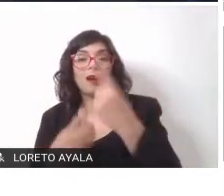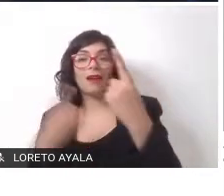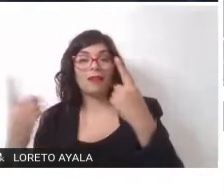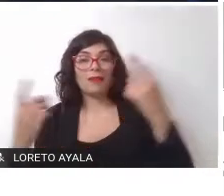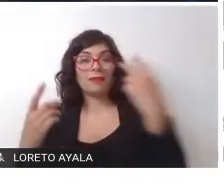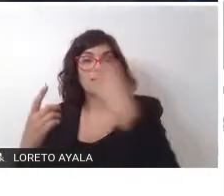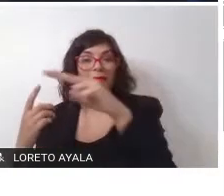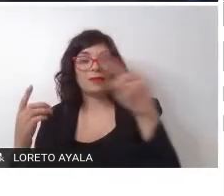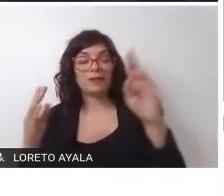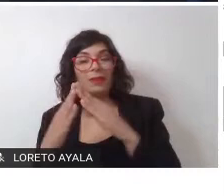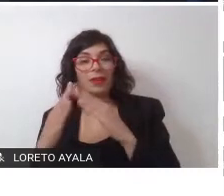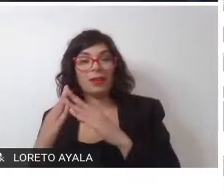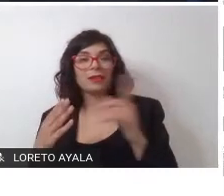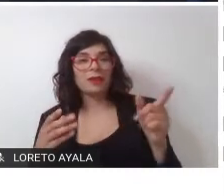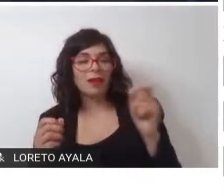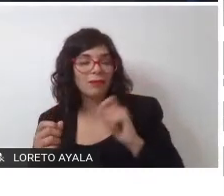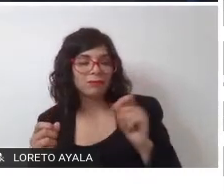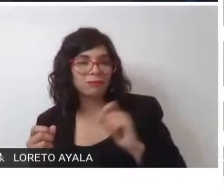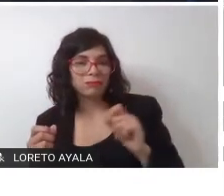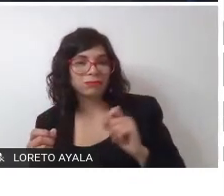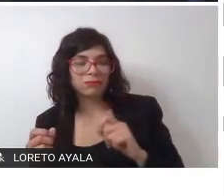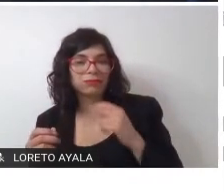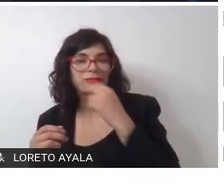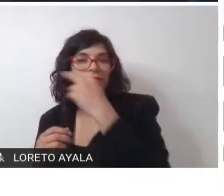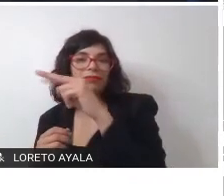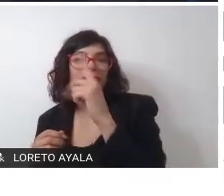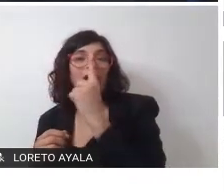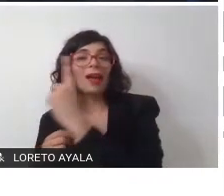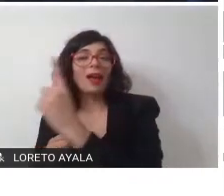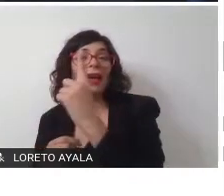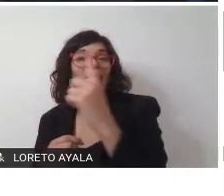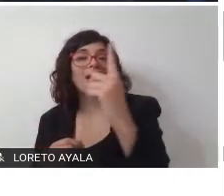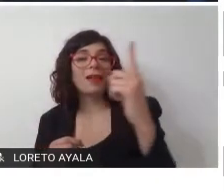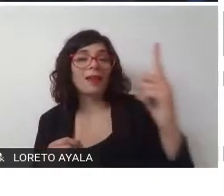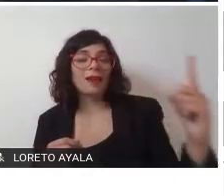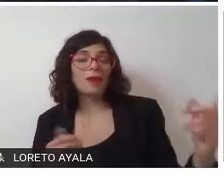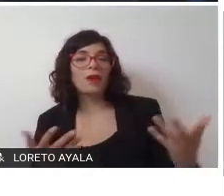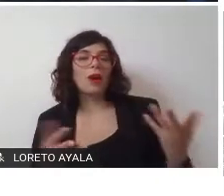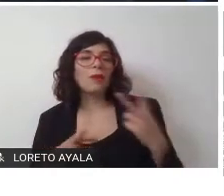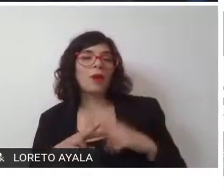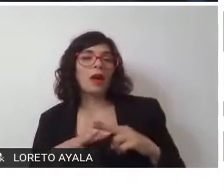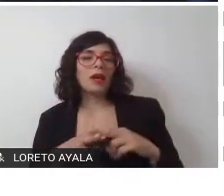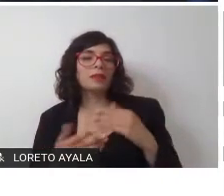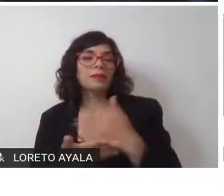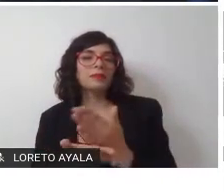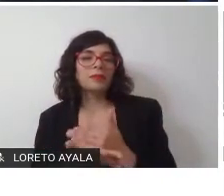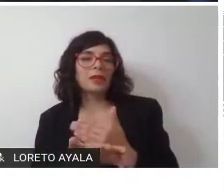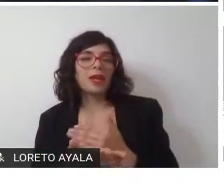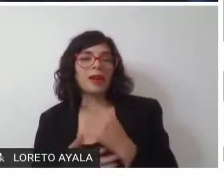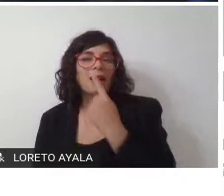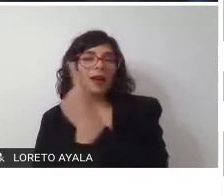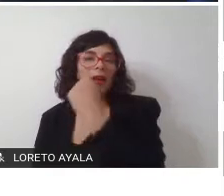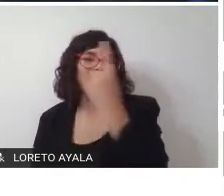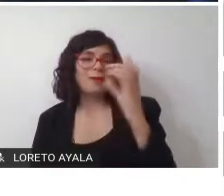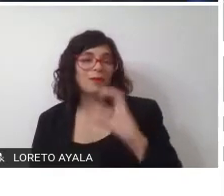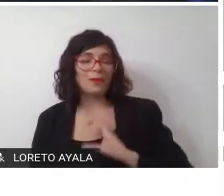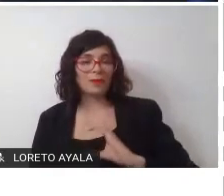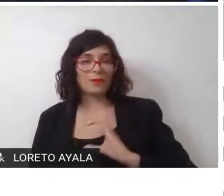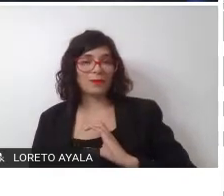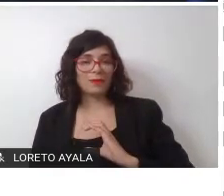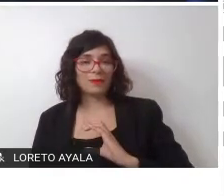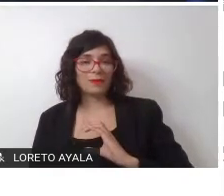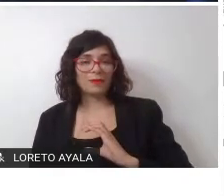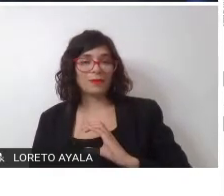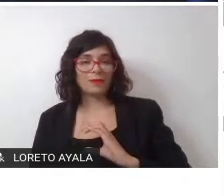casas, ha tenido que enviarles a cada uno su planificación por curso. Cosa que me